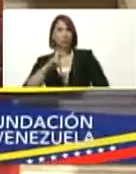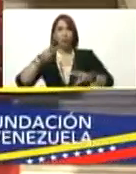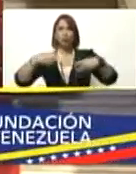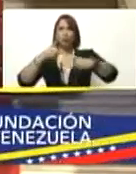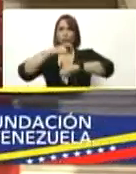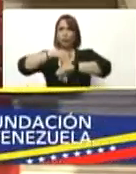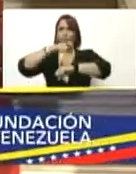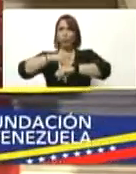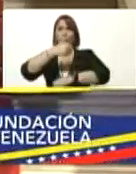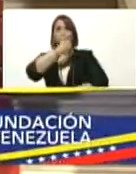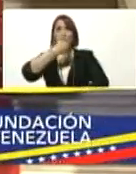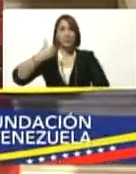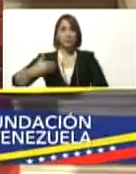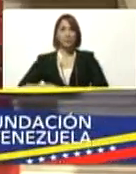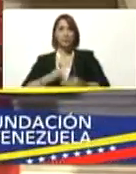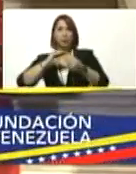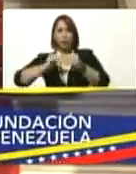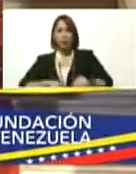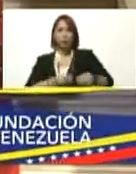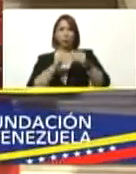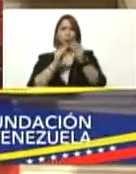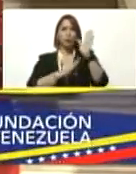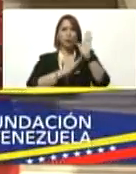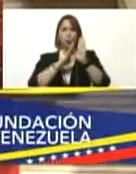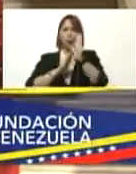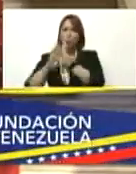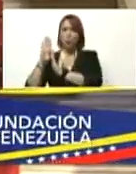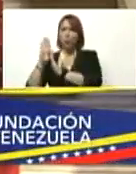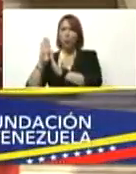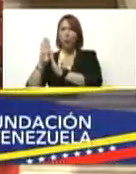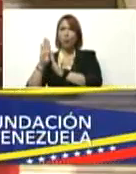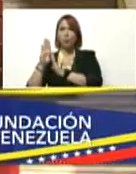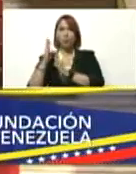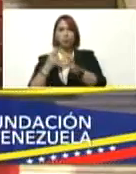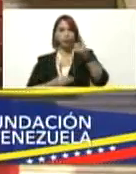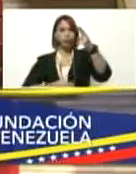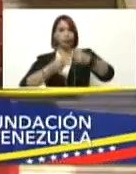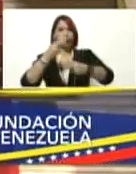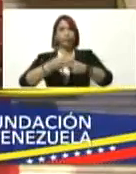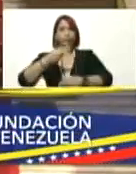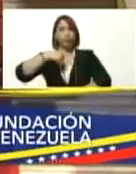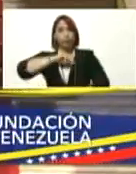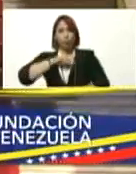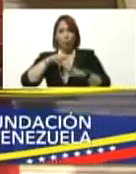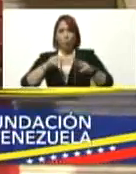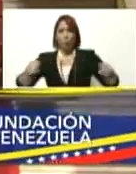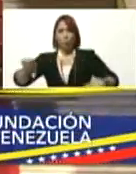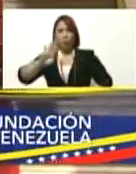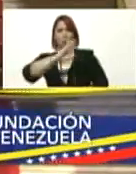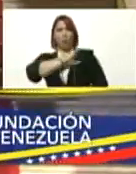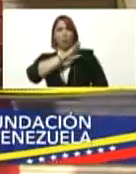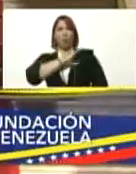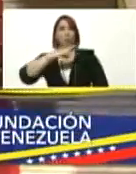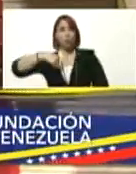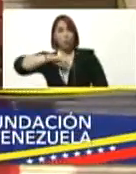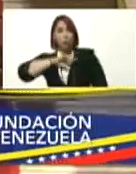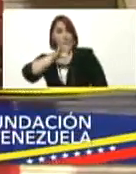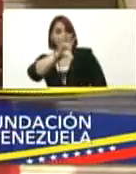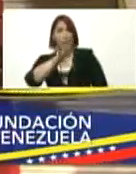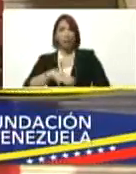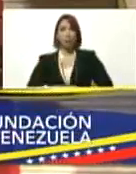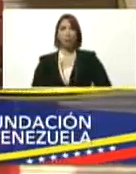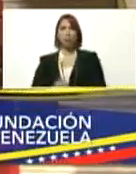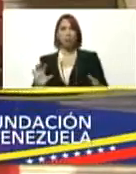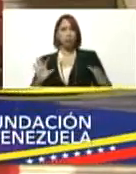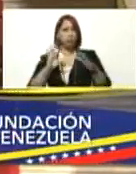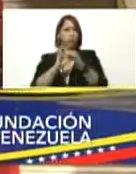tiempos de mejoría, de recuperación, de construcción de nuestra tierra, de nuestra patria,